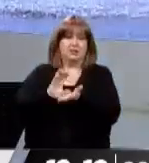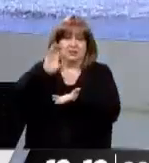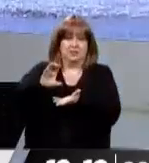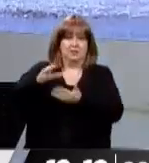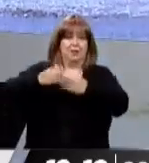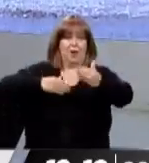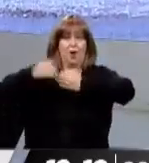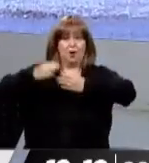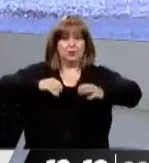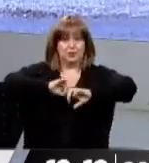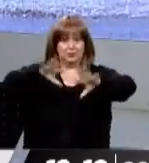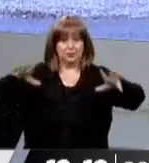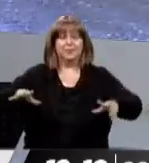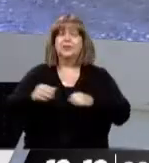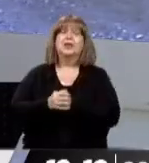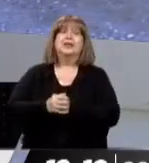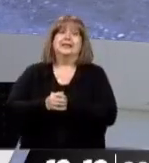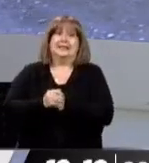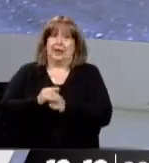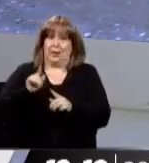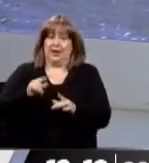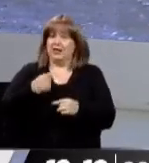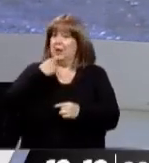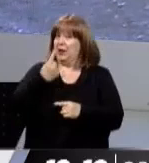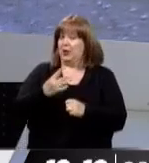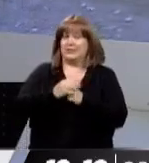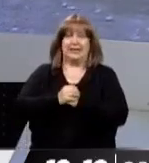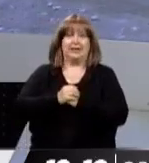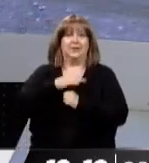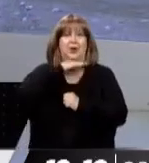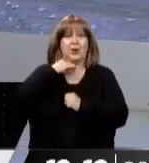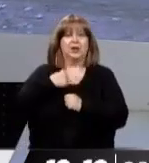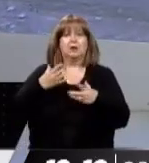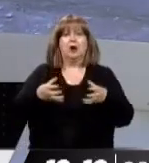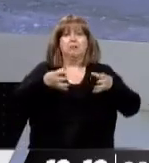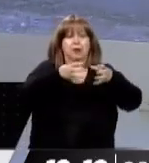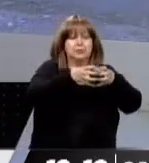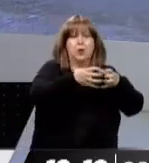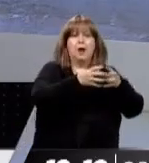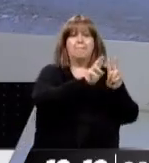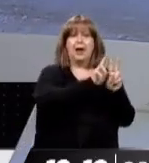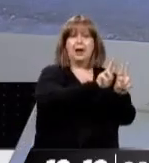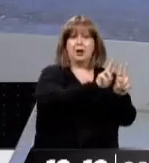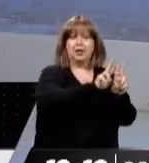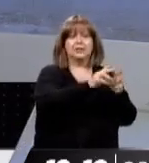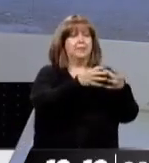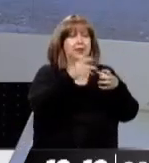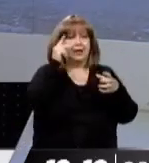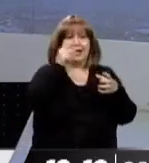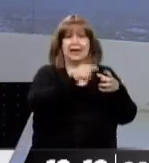los testimonios, vamos, uh-huh, a lo que todos queremos saber, Pablo, porque no lo recibió el gobernador, sí, no lo recibió la cúpula del PJ, ¿quién, del kirchnerismo al